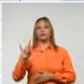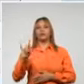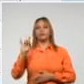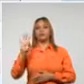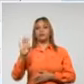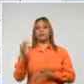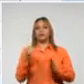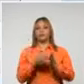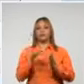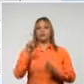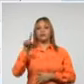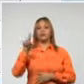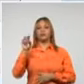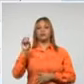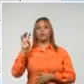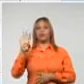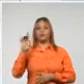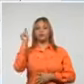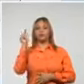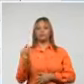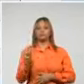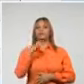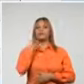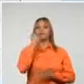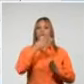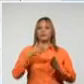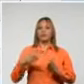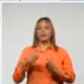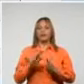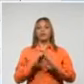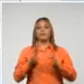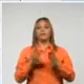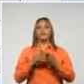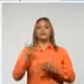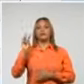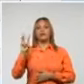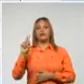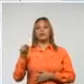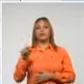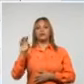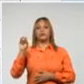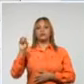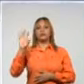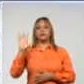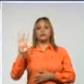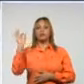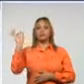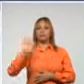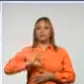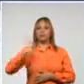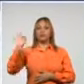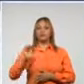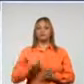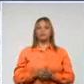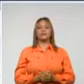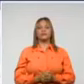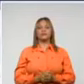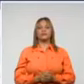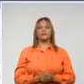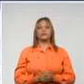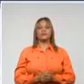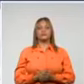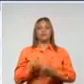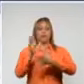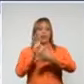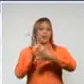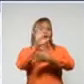794.104 fallecidos, para una letalidad de 3,5%. Las Américas, que como decimos